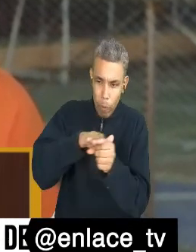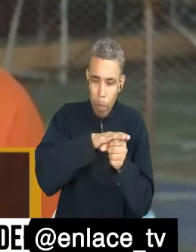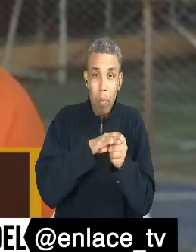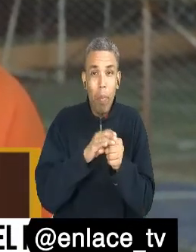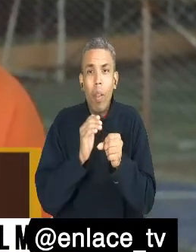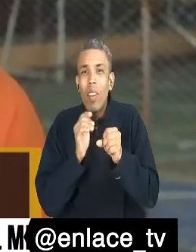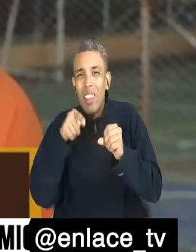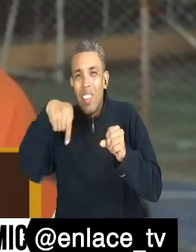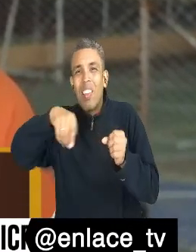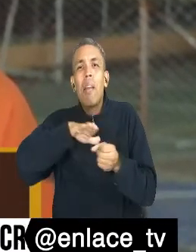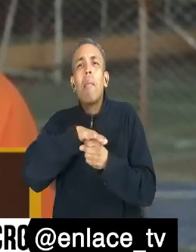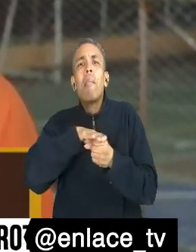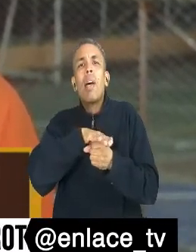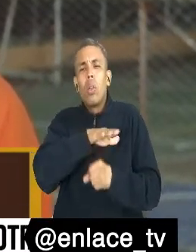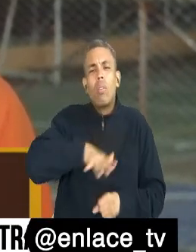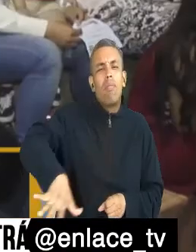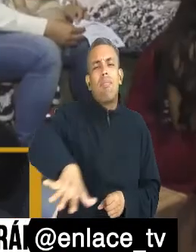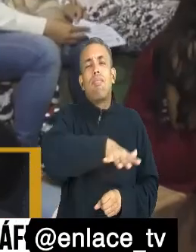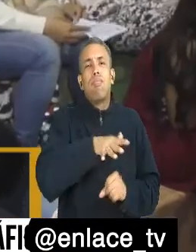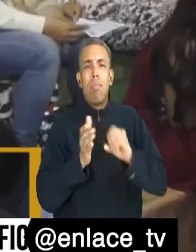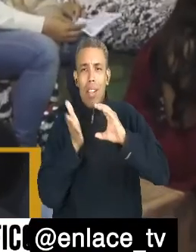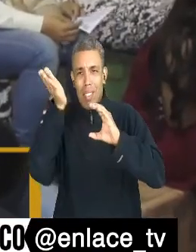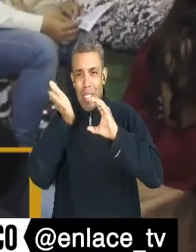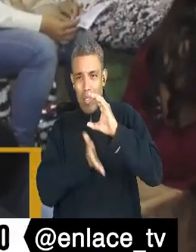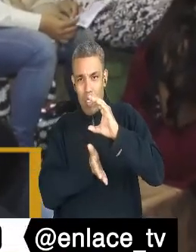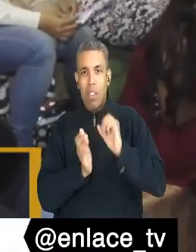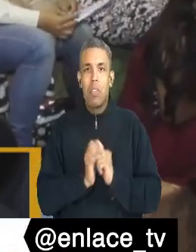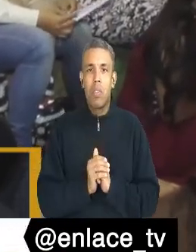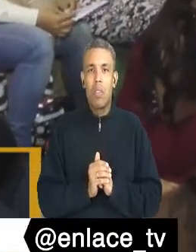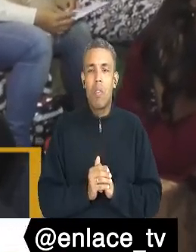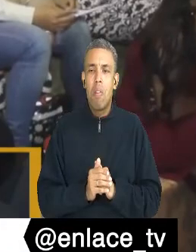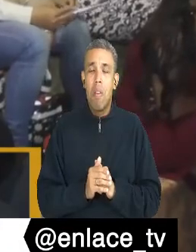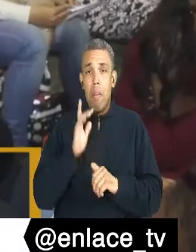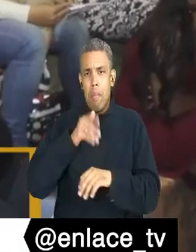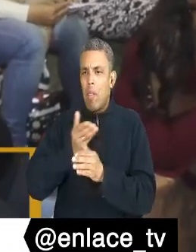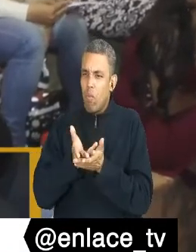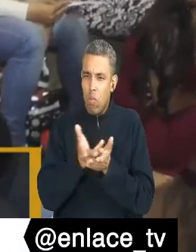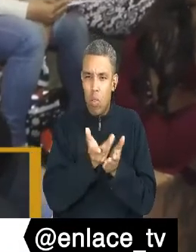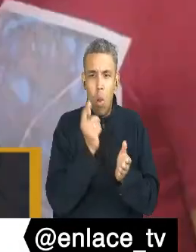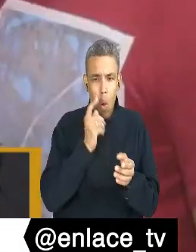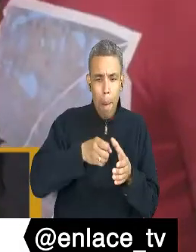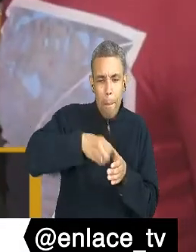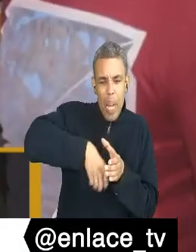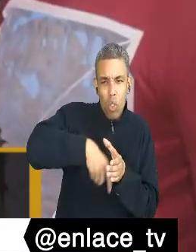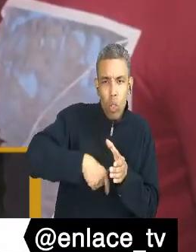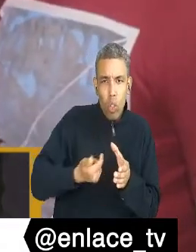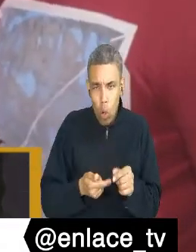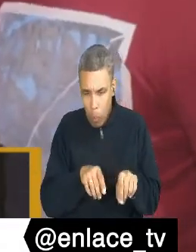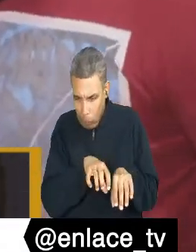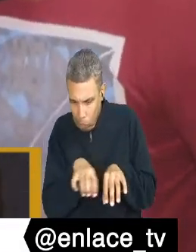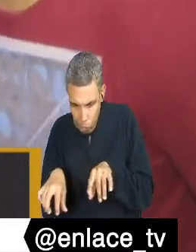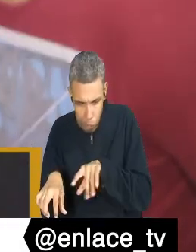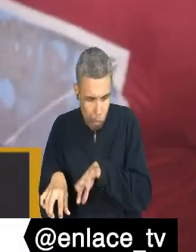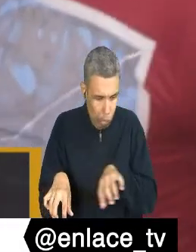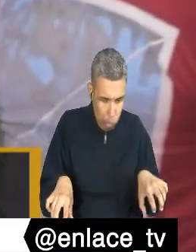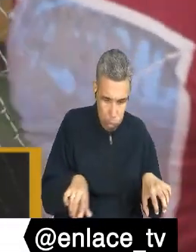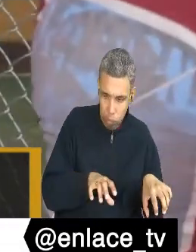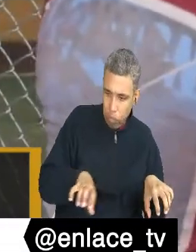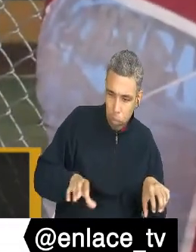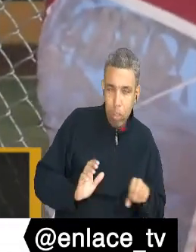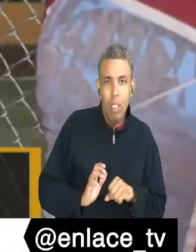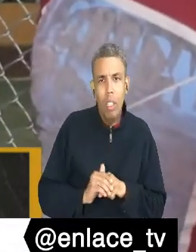Cincuentenario, enseñándole el tema de separación en las fuentes, los residuos sólidos, cómo a través de esto